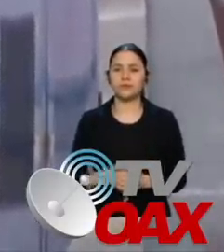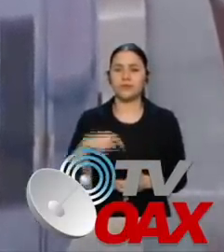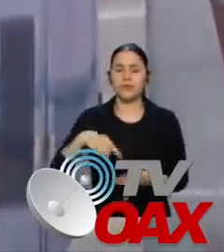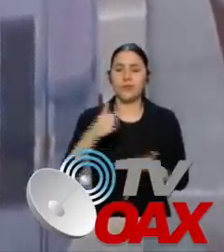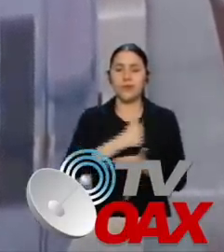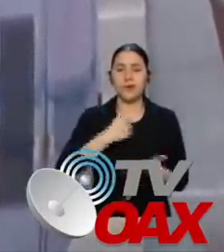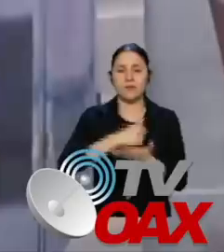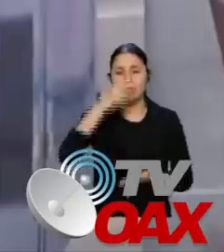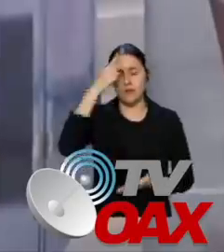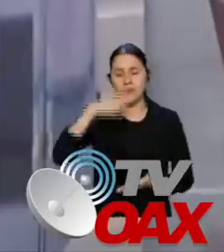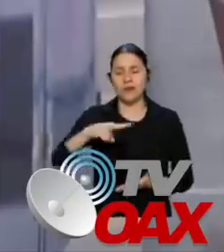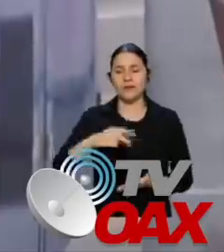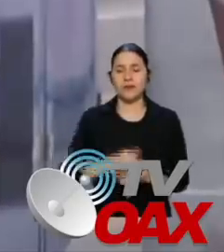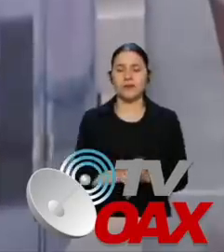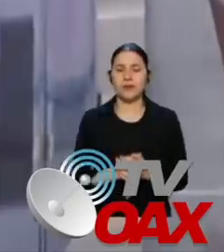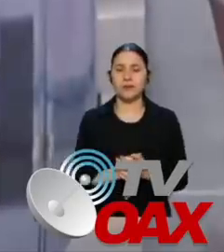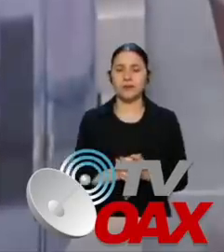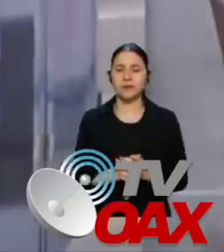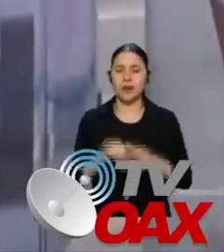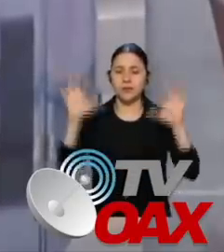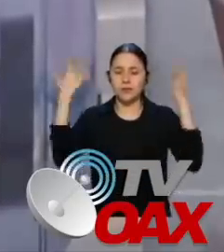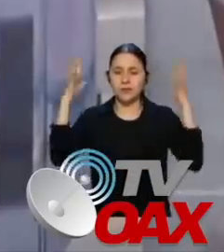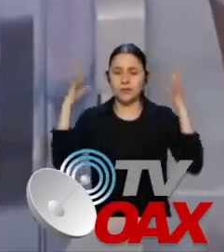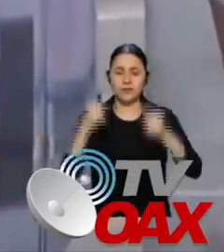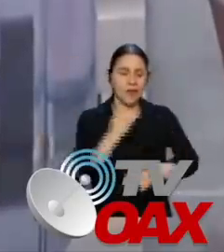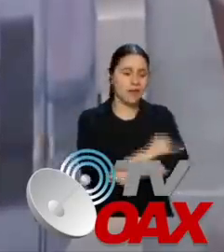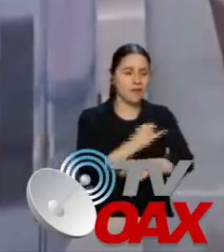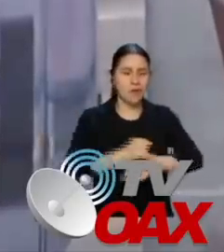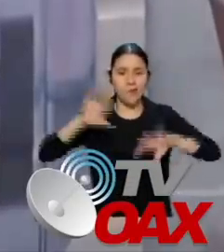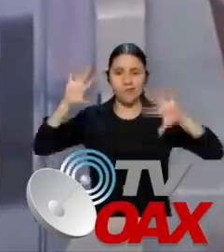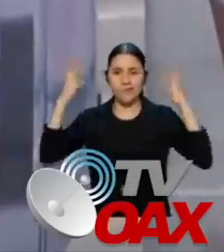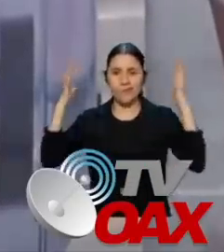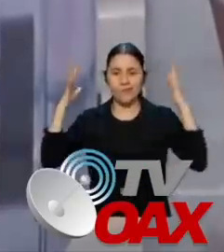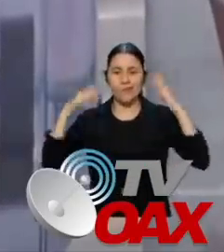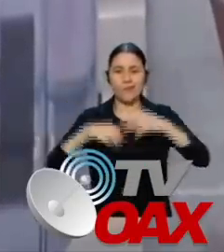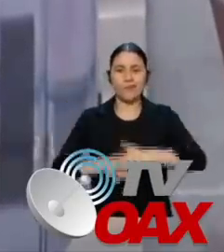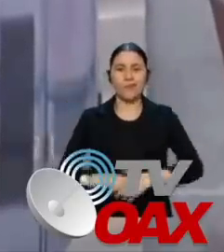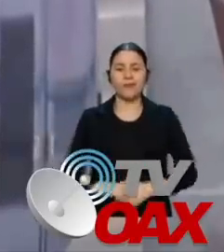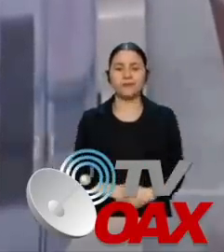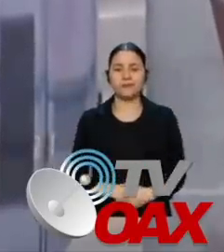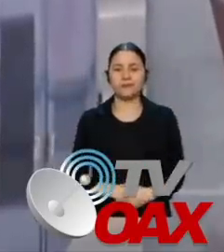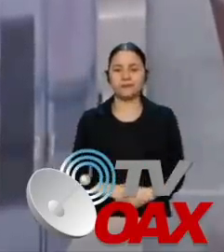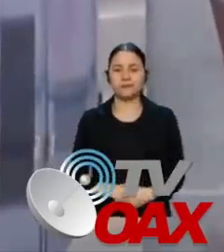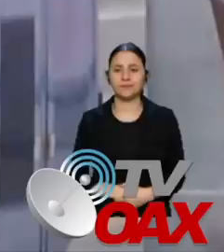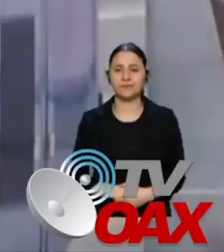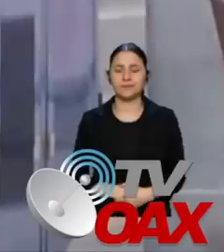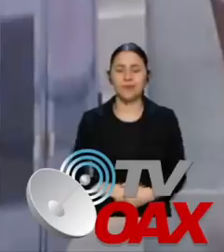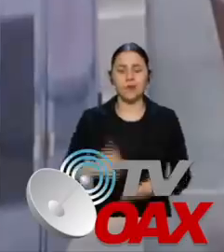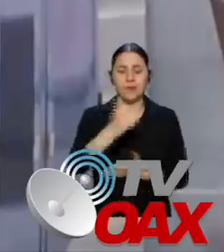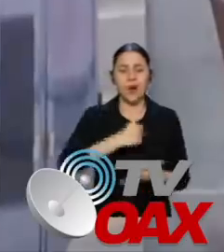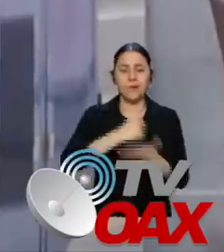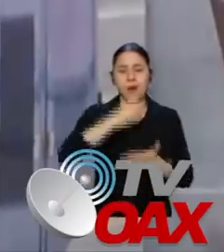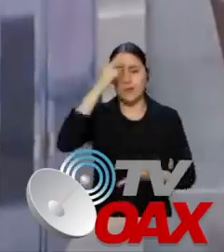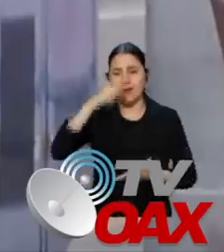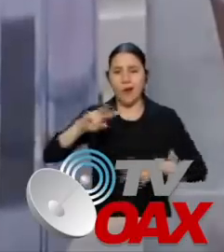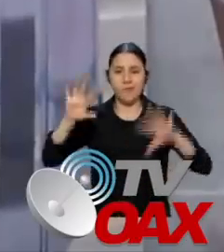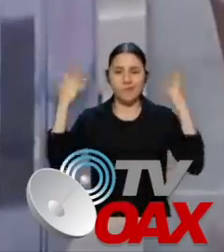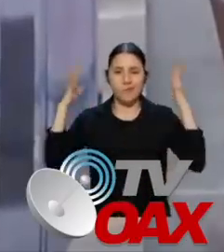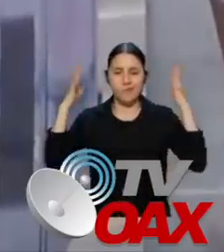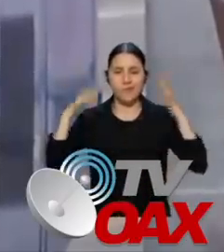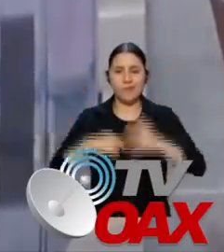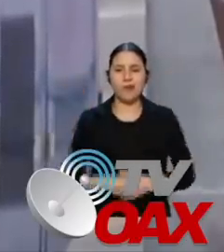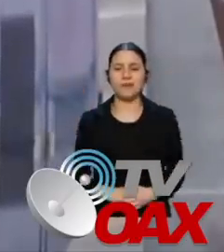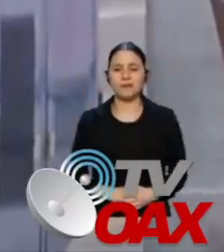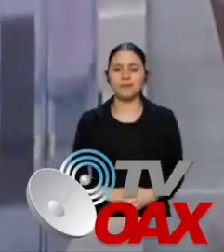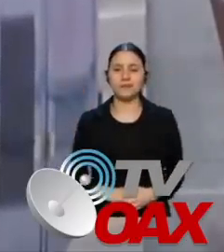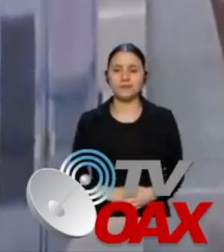México! ¡Que viva Iztapalapa! ¡Que viva la Ciudad de México! Y